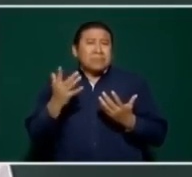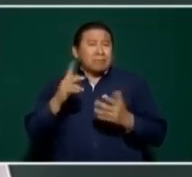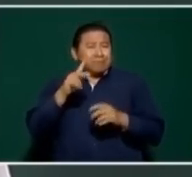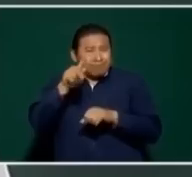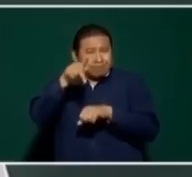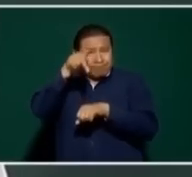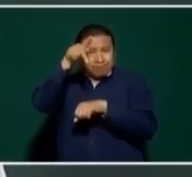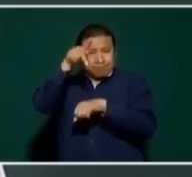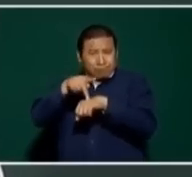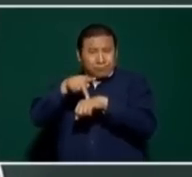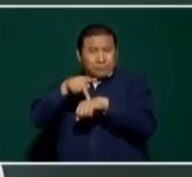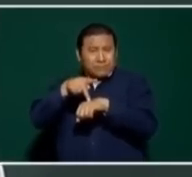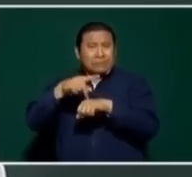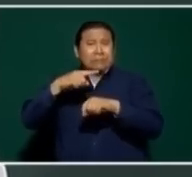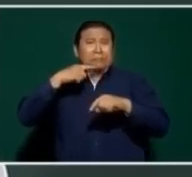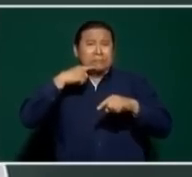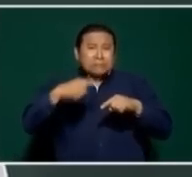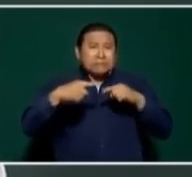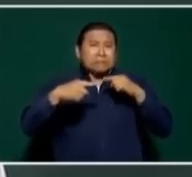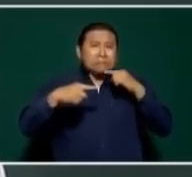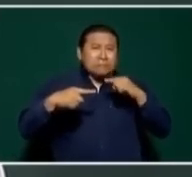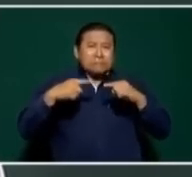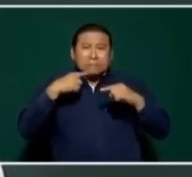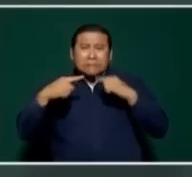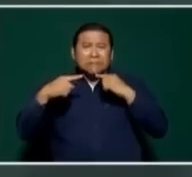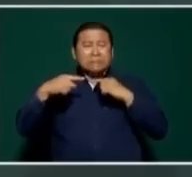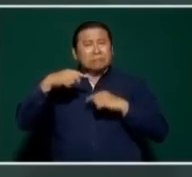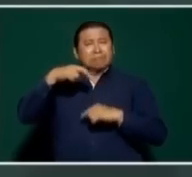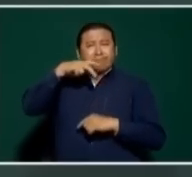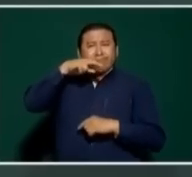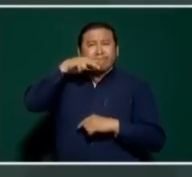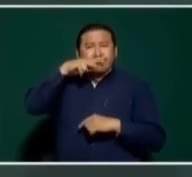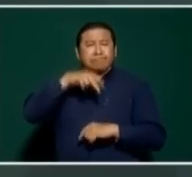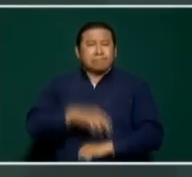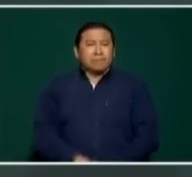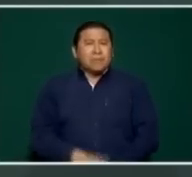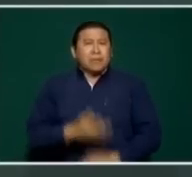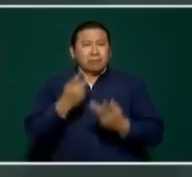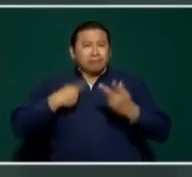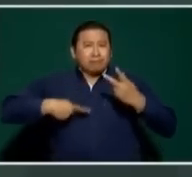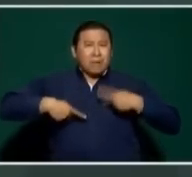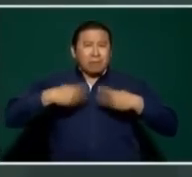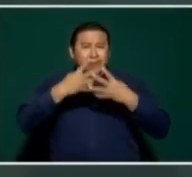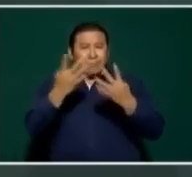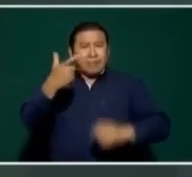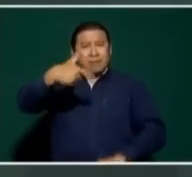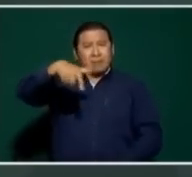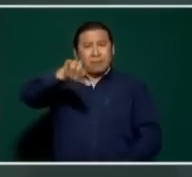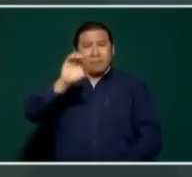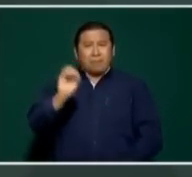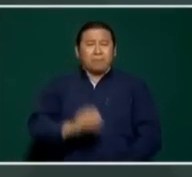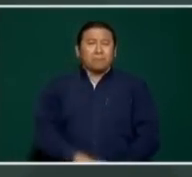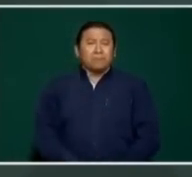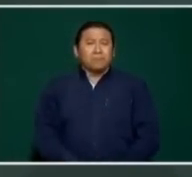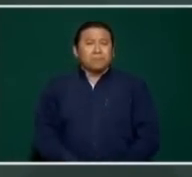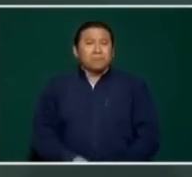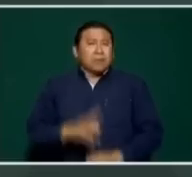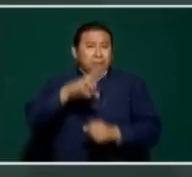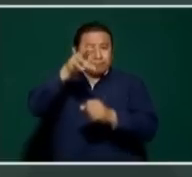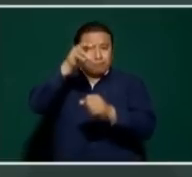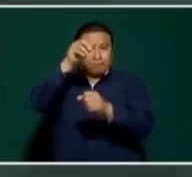principal demanda, la principal preocupación de los ciudadanos en Quintana Roo y en